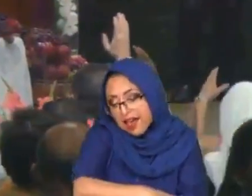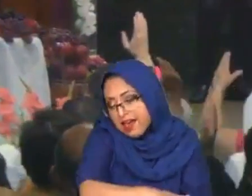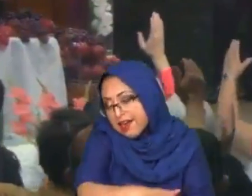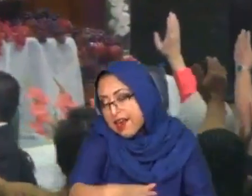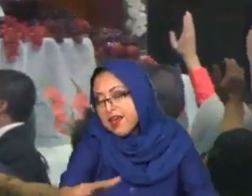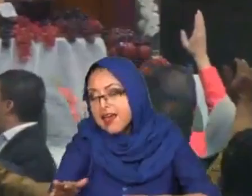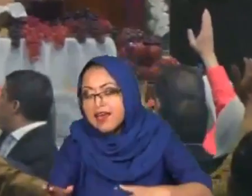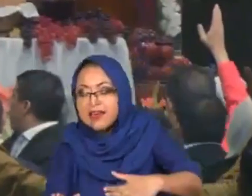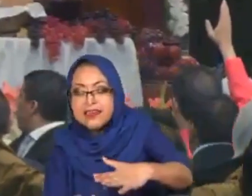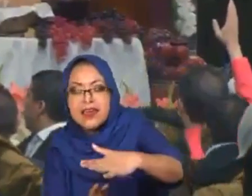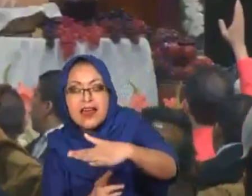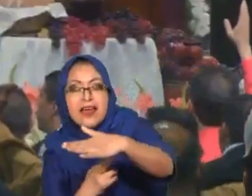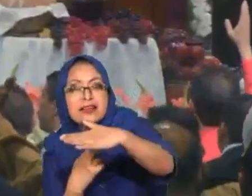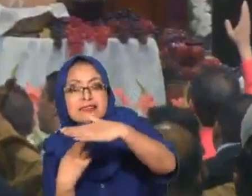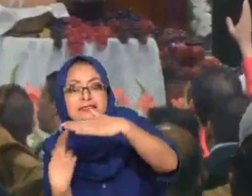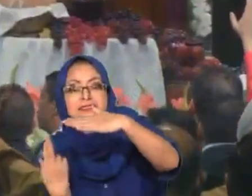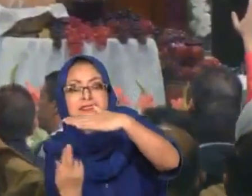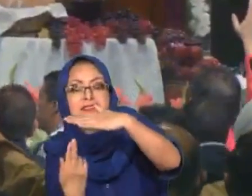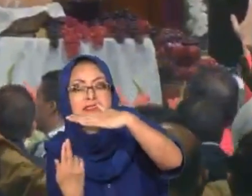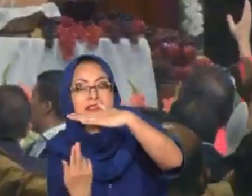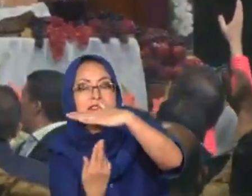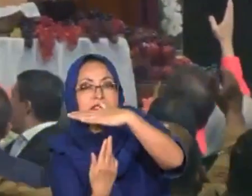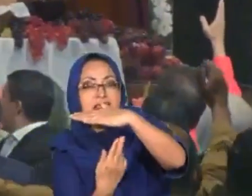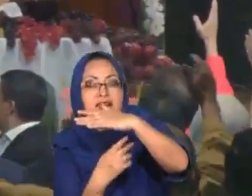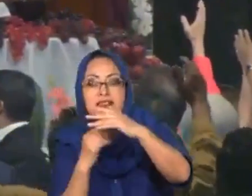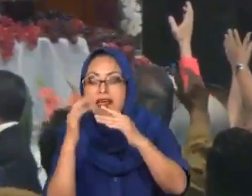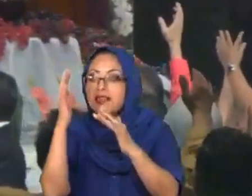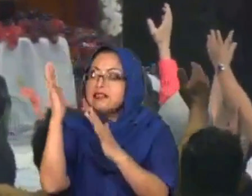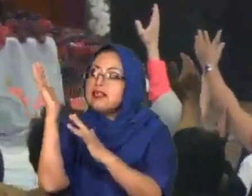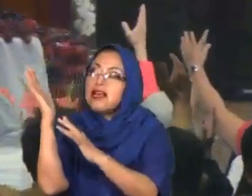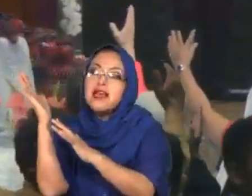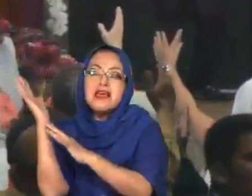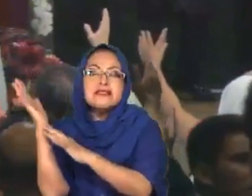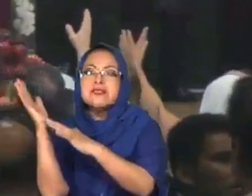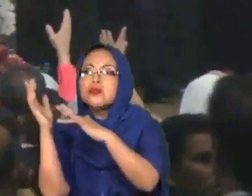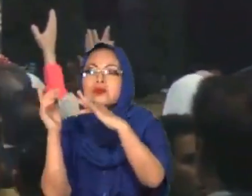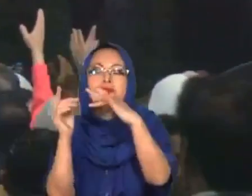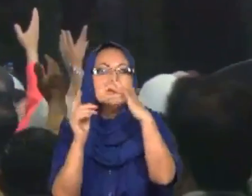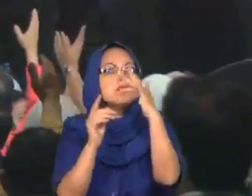Rey de reyes, Señor de